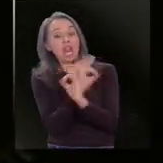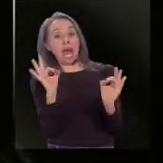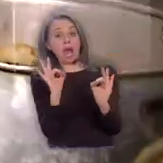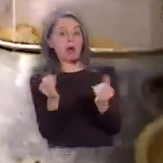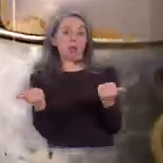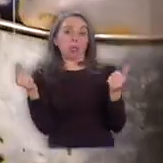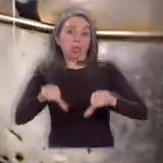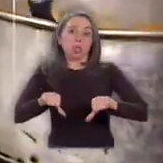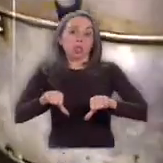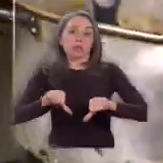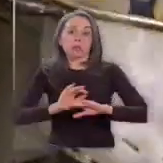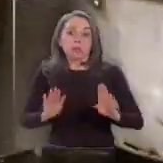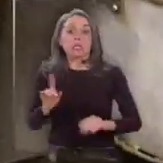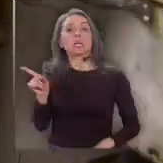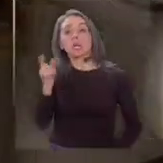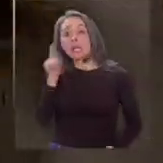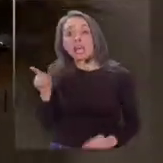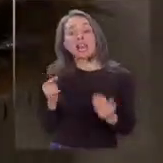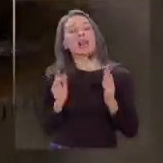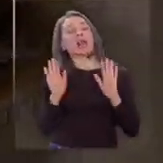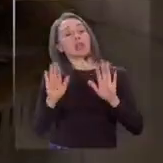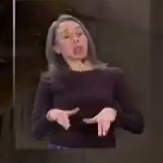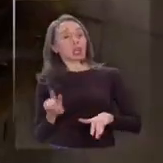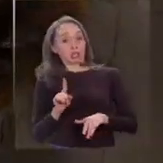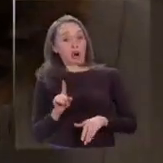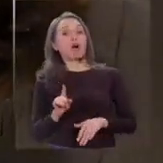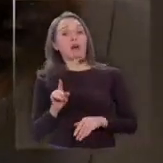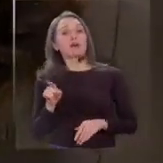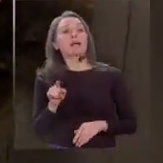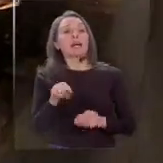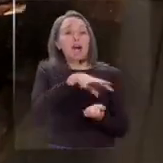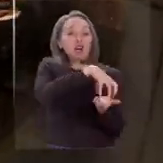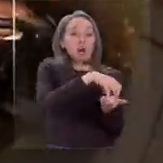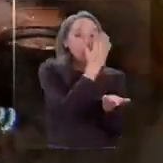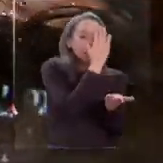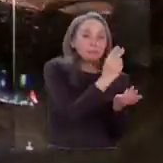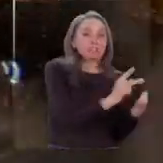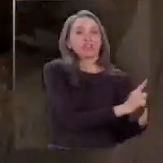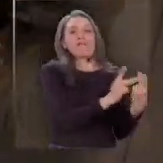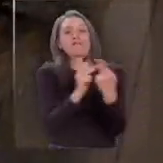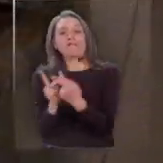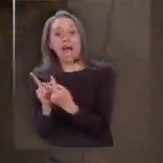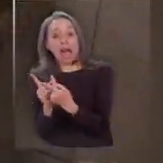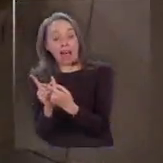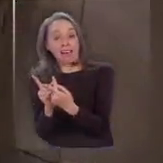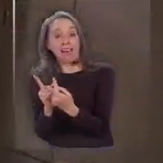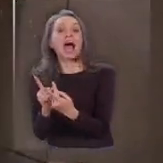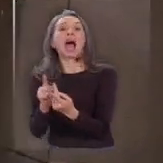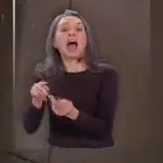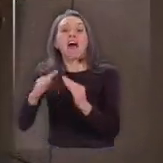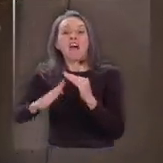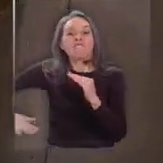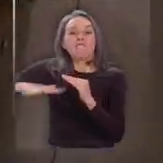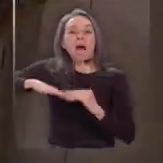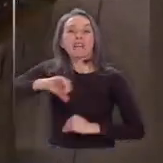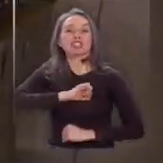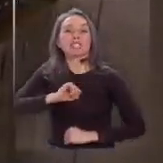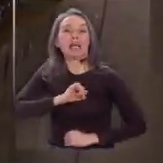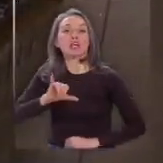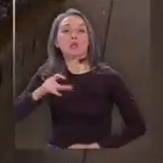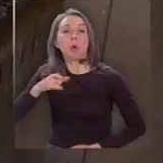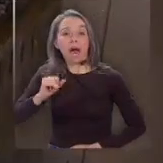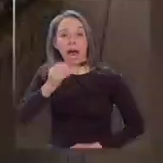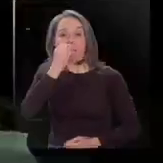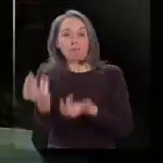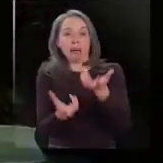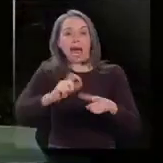sonaste. Mauricio no baja los brazos y por eso viaja desde Lo Espejo al barrio Yungay para cocinarle a sus vecinos. Hoy día vamos a ir con un